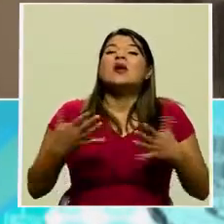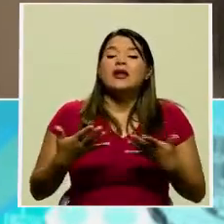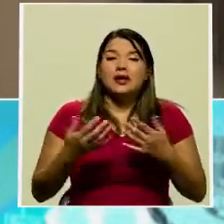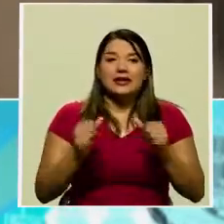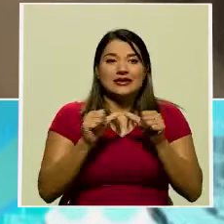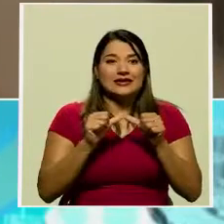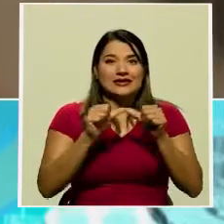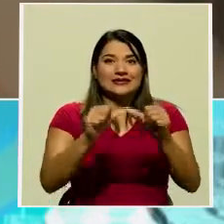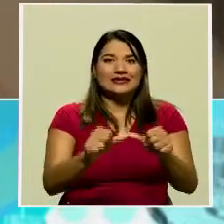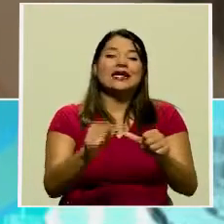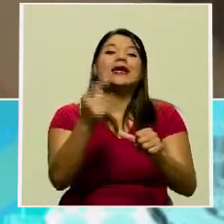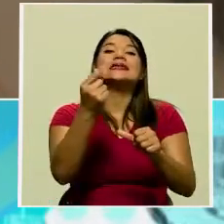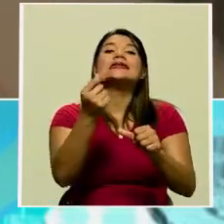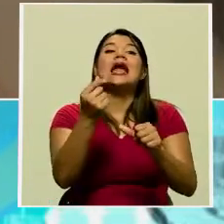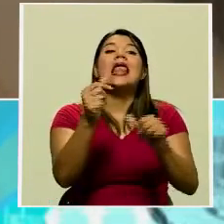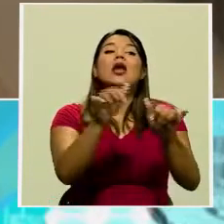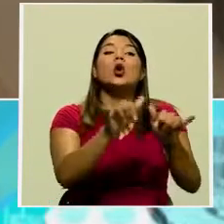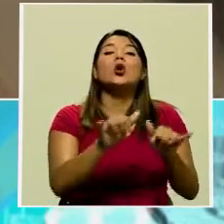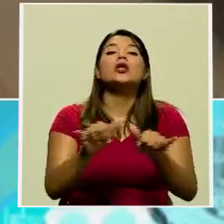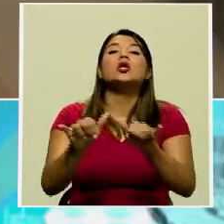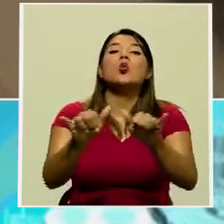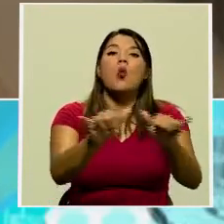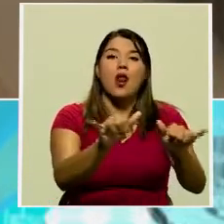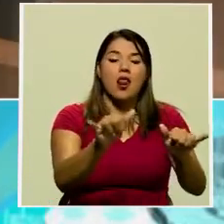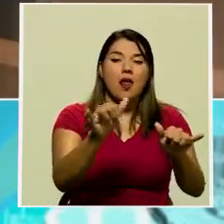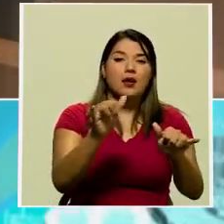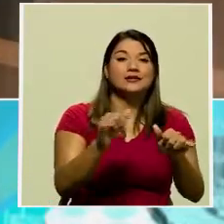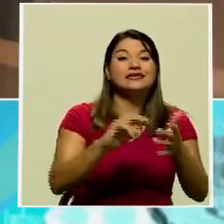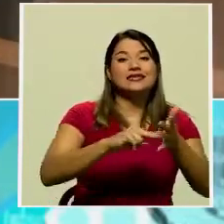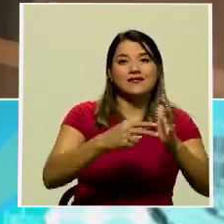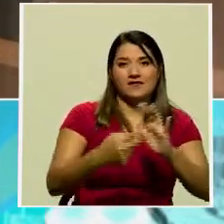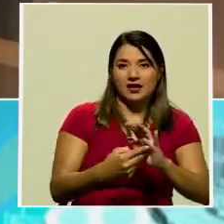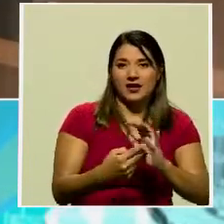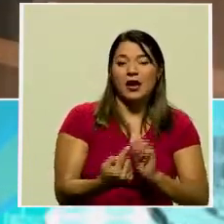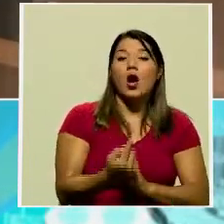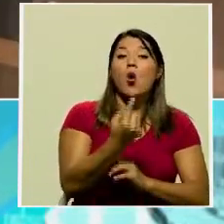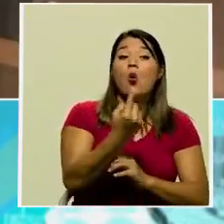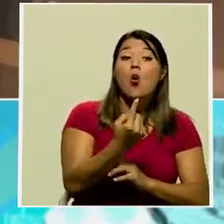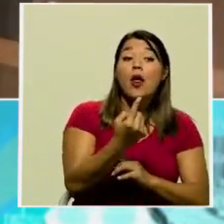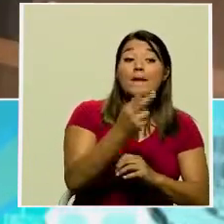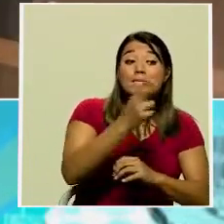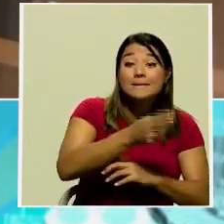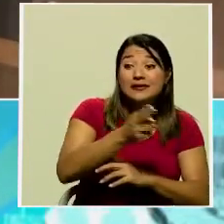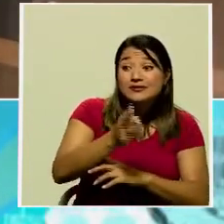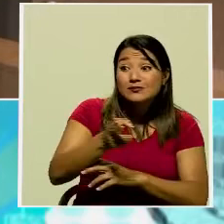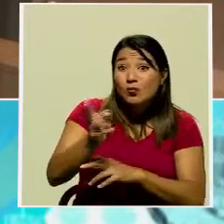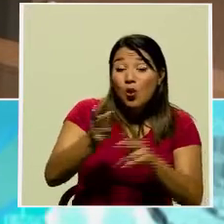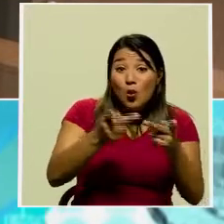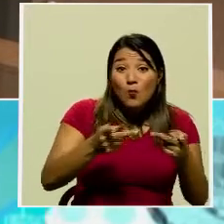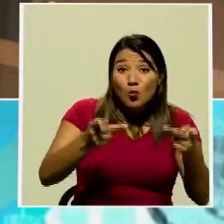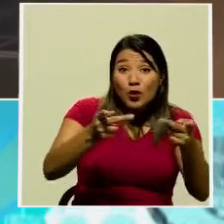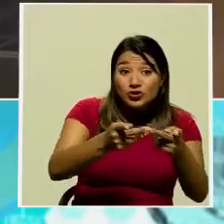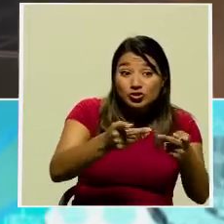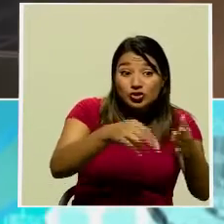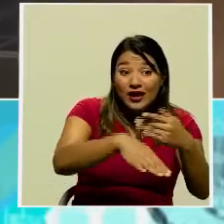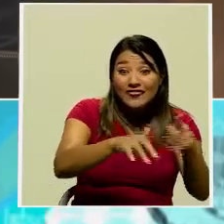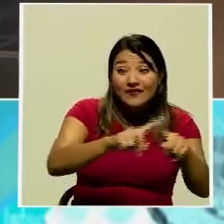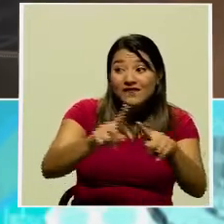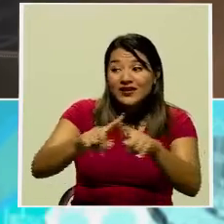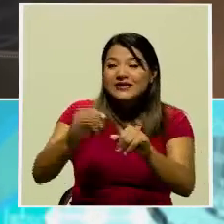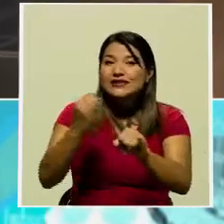mantenga el salario global, como lo explicábamos la semana anterior, en un tope, y que pues tenga la posibilidad de